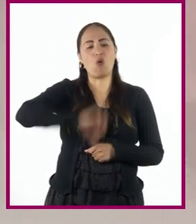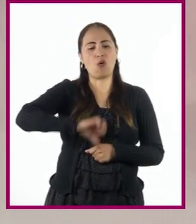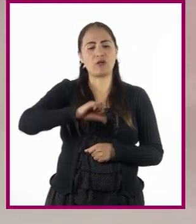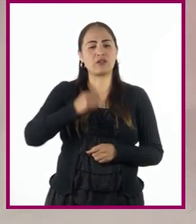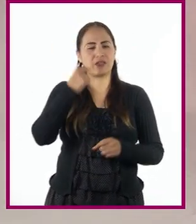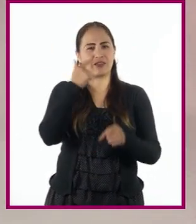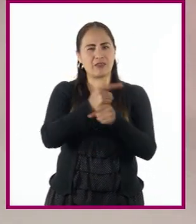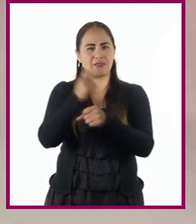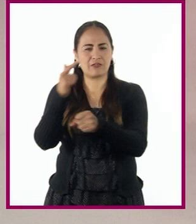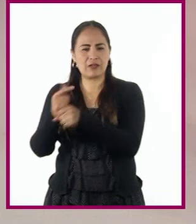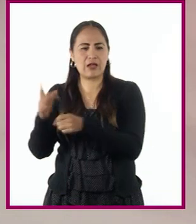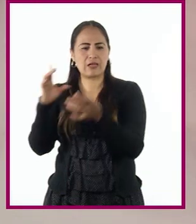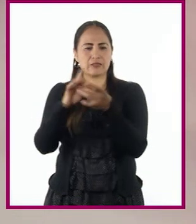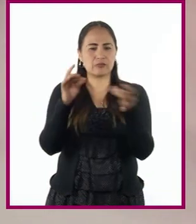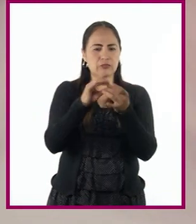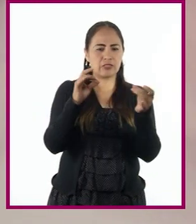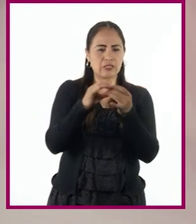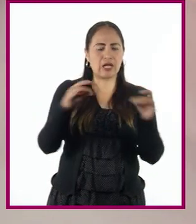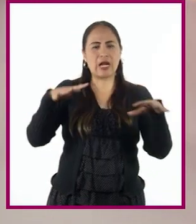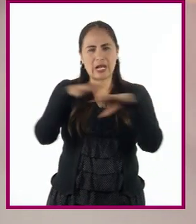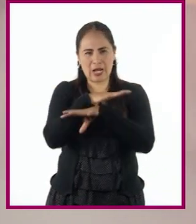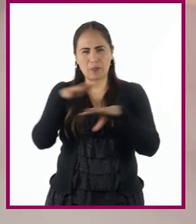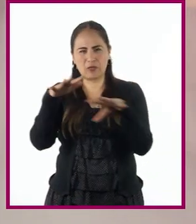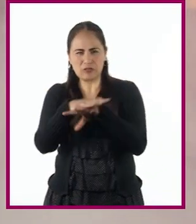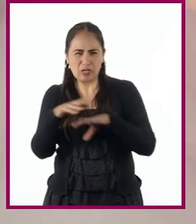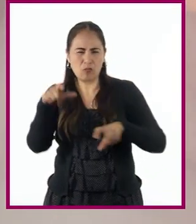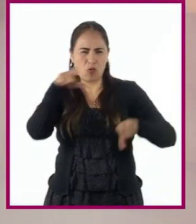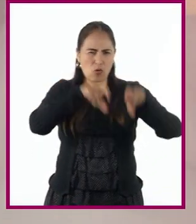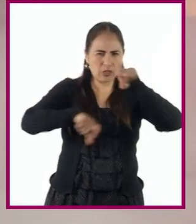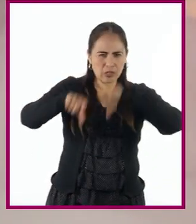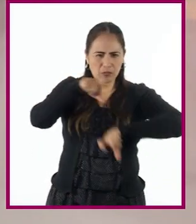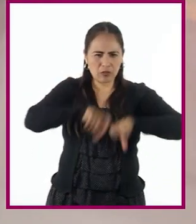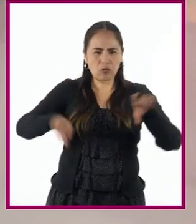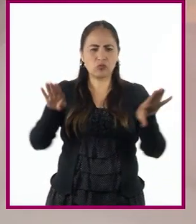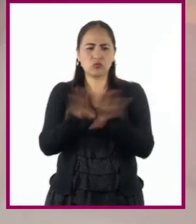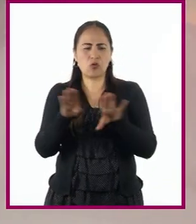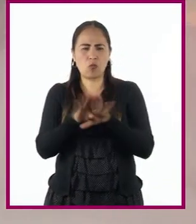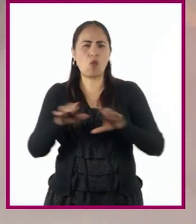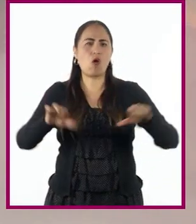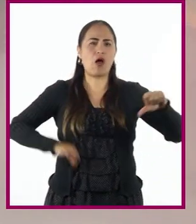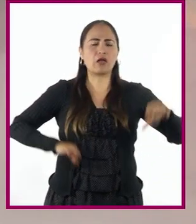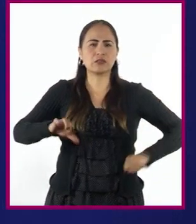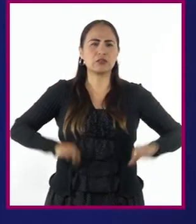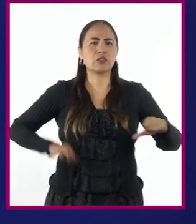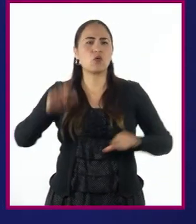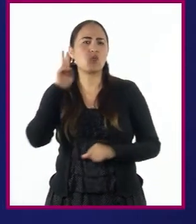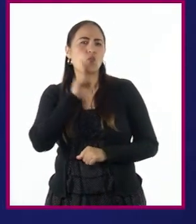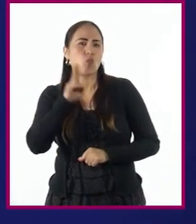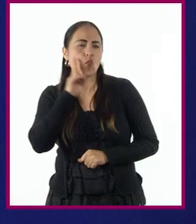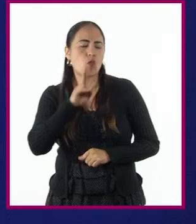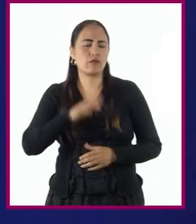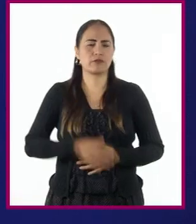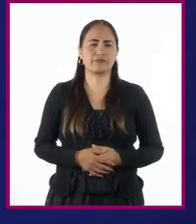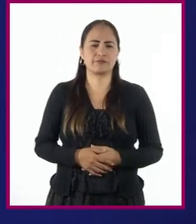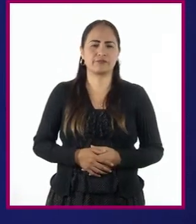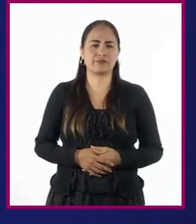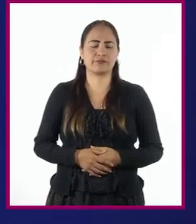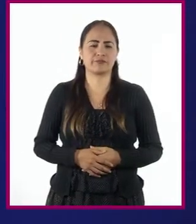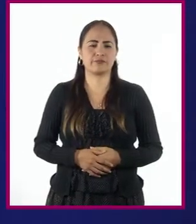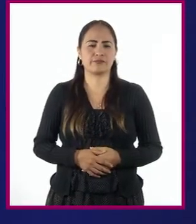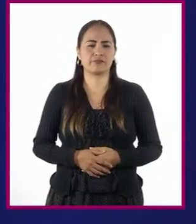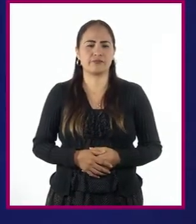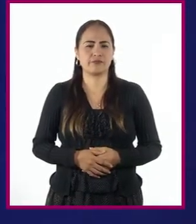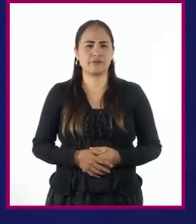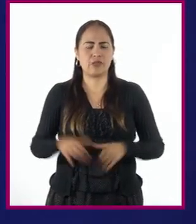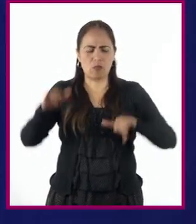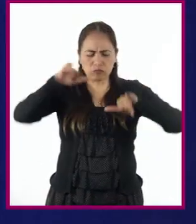describir algunas manifestaciones de cambios químicos sencillos por medio de actividades experimentales. Se presentarán algunas